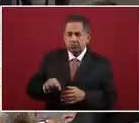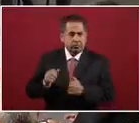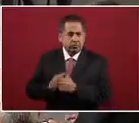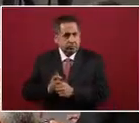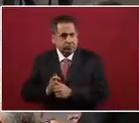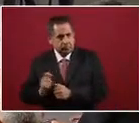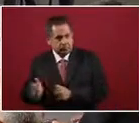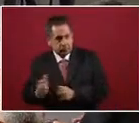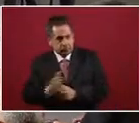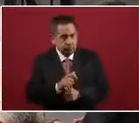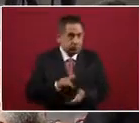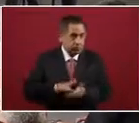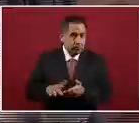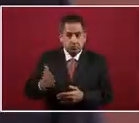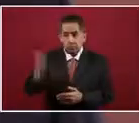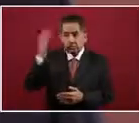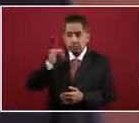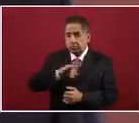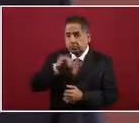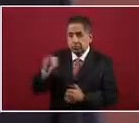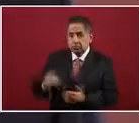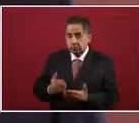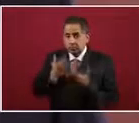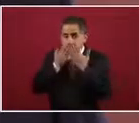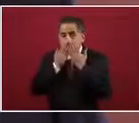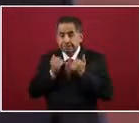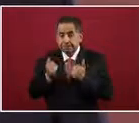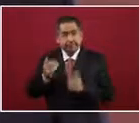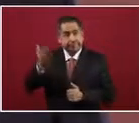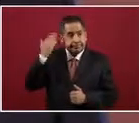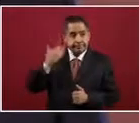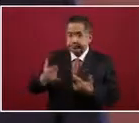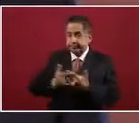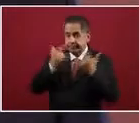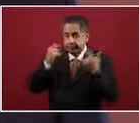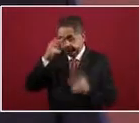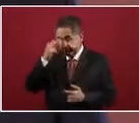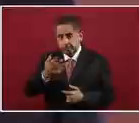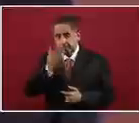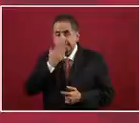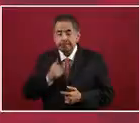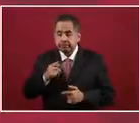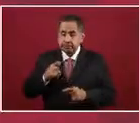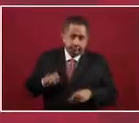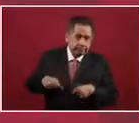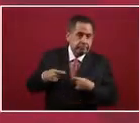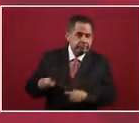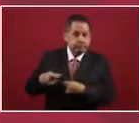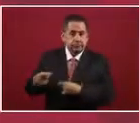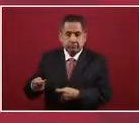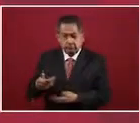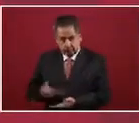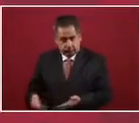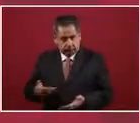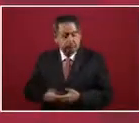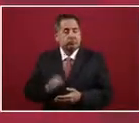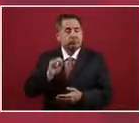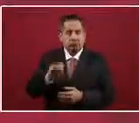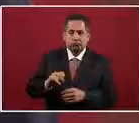Nunca en la historia de México se habían destinado tantos